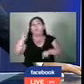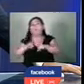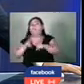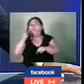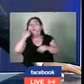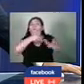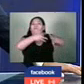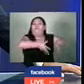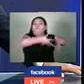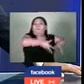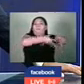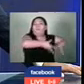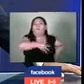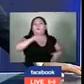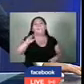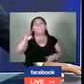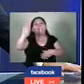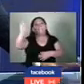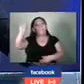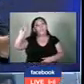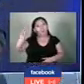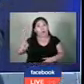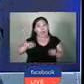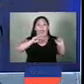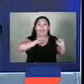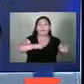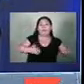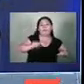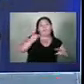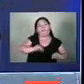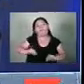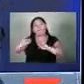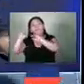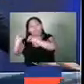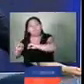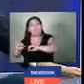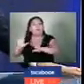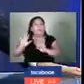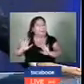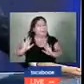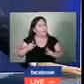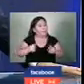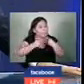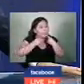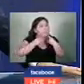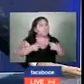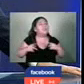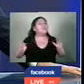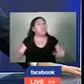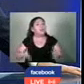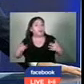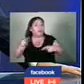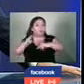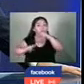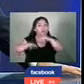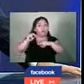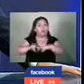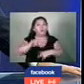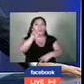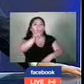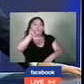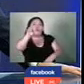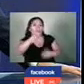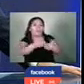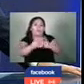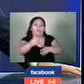del fideicomiso del Bitcoin. Y con el cual espera, pues ya lo anunciará en los próximos minutos, pues construir 12 consultorios básicos,